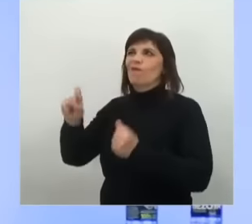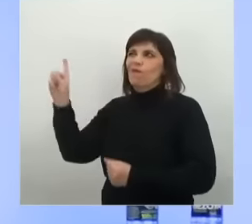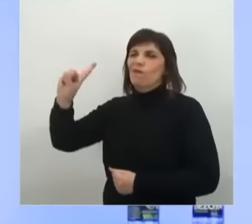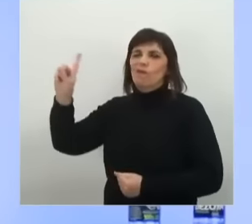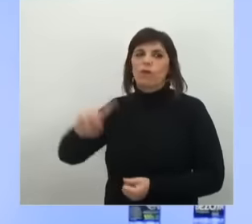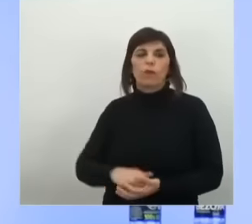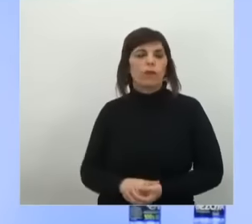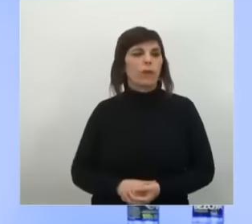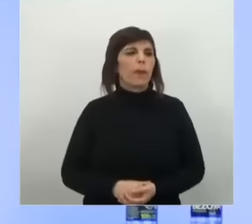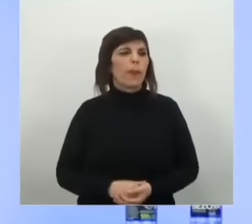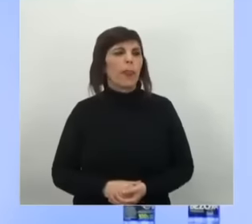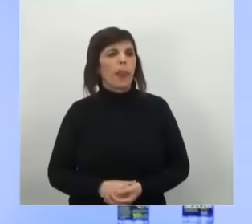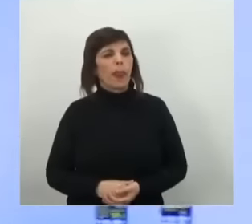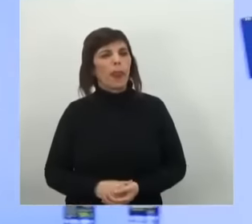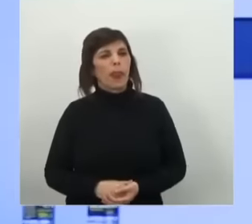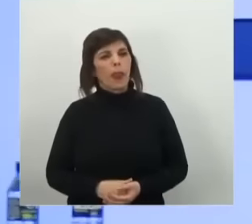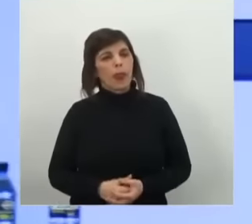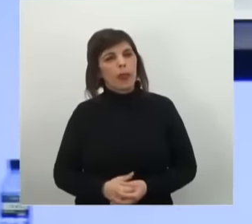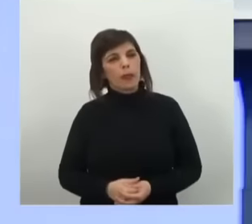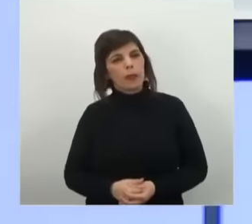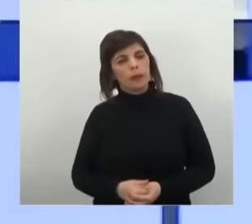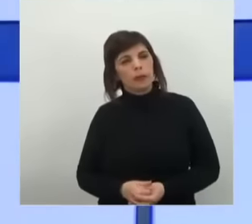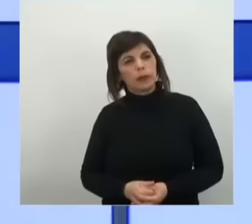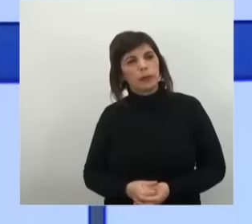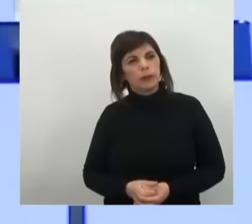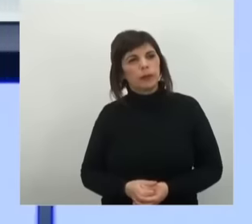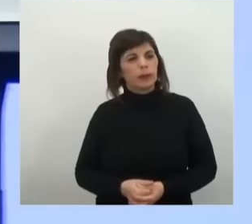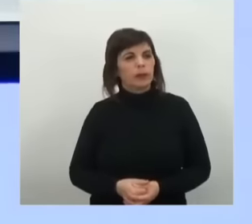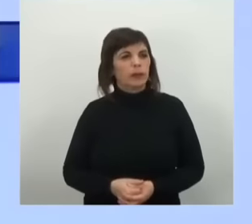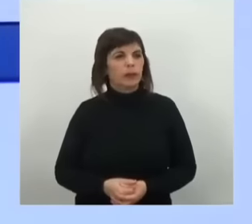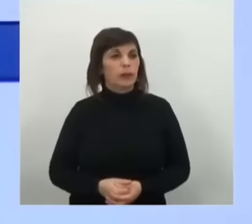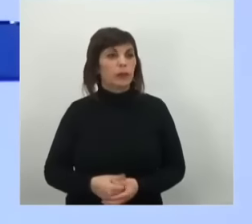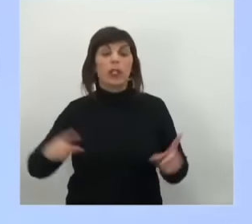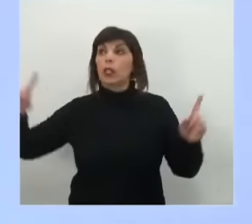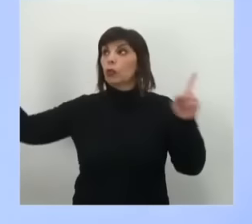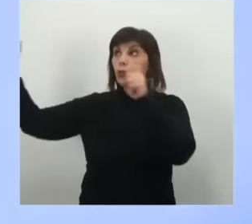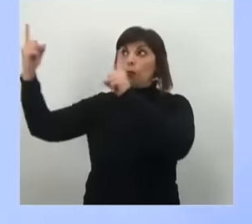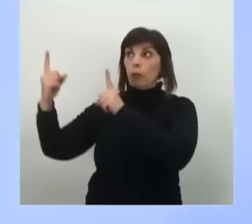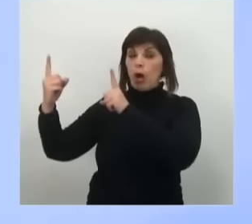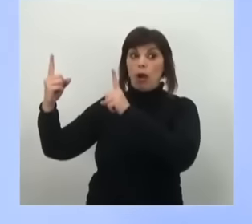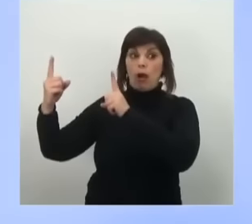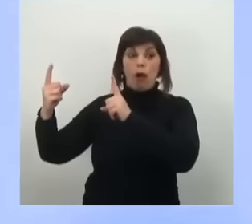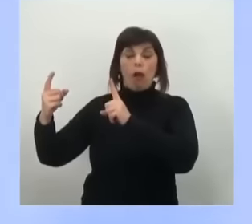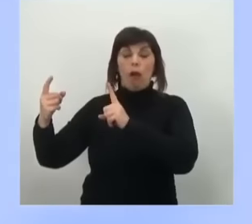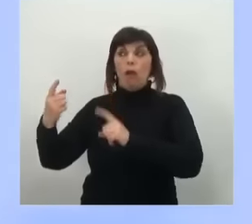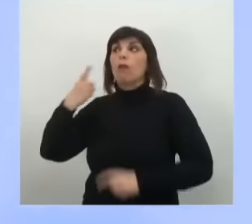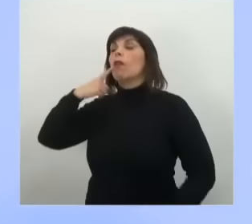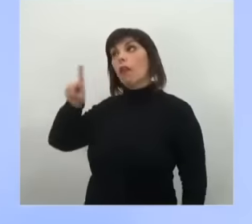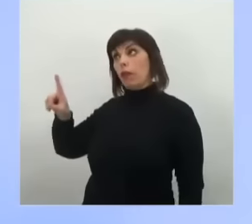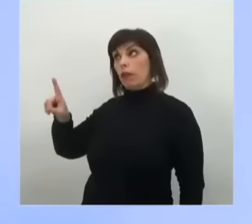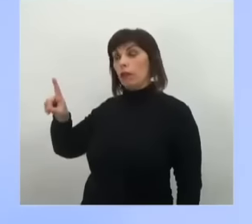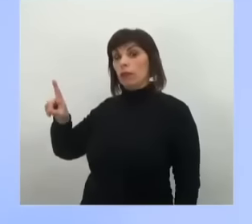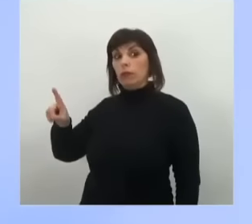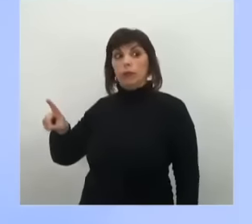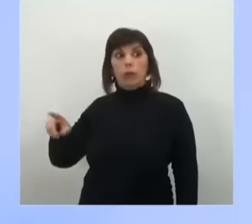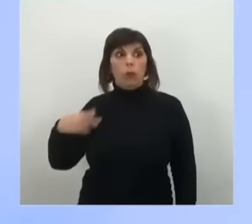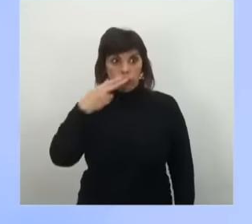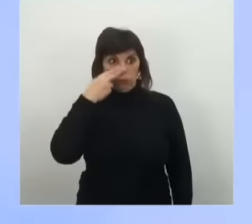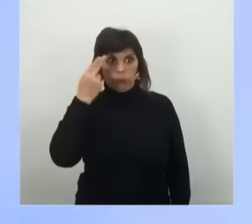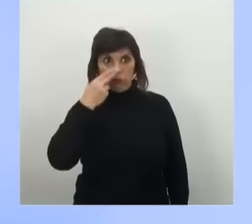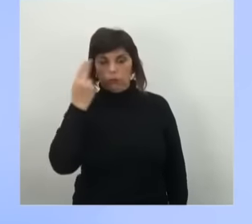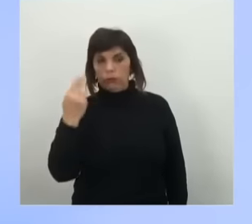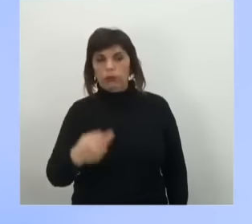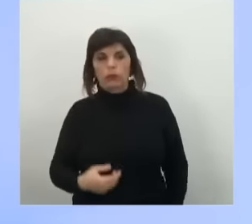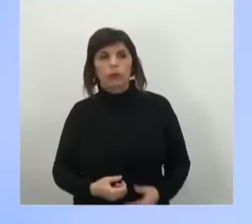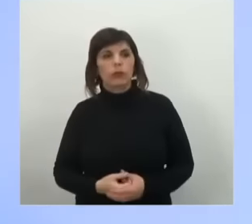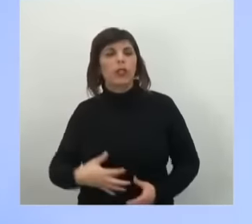nosotros llegamos a esa situación y le confrontamos al Señor de esa manera es súper bien interesante porque cuando yo le digo a eso